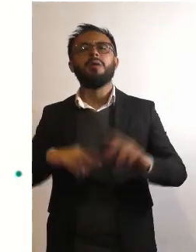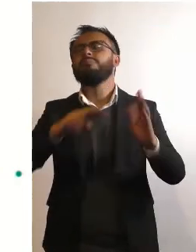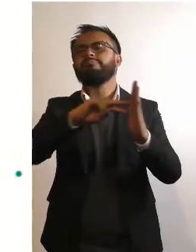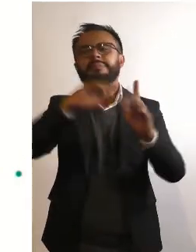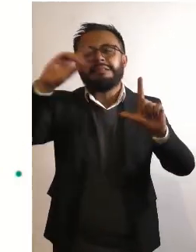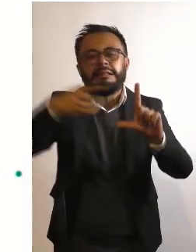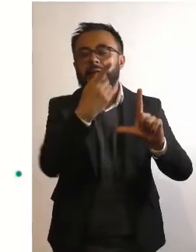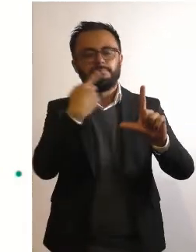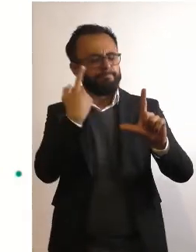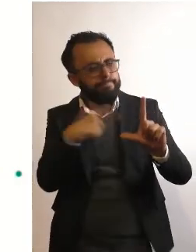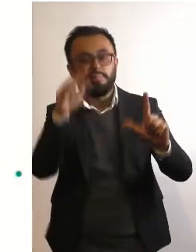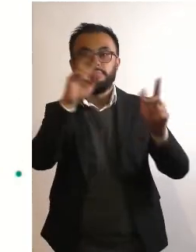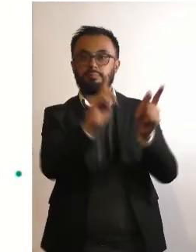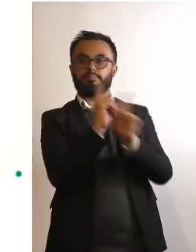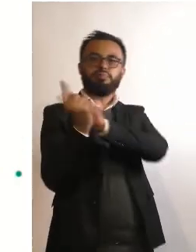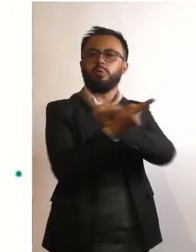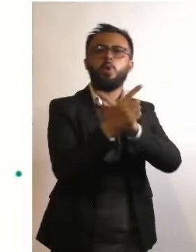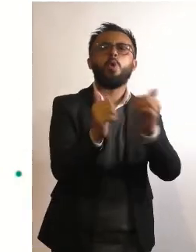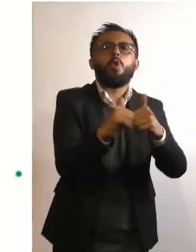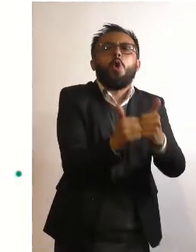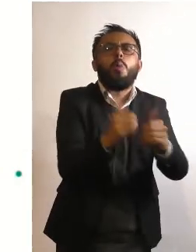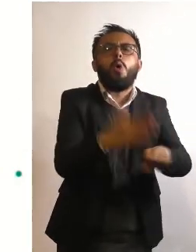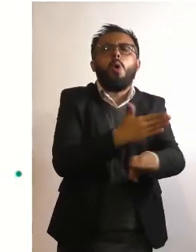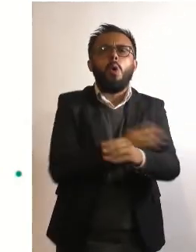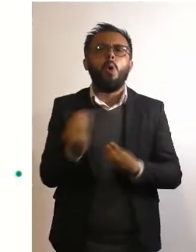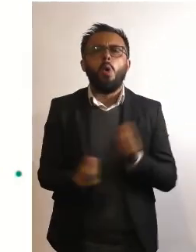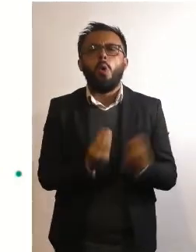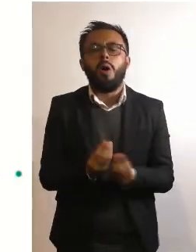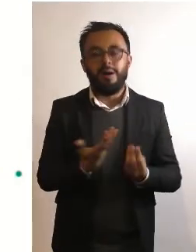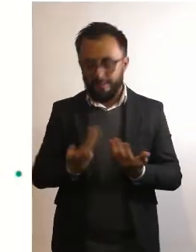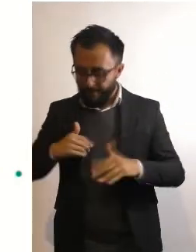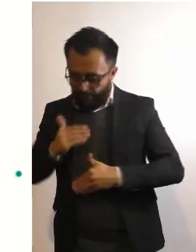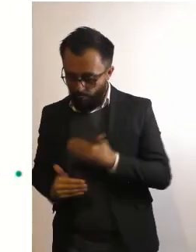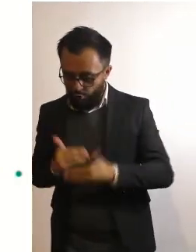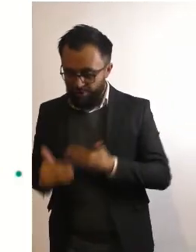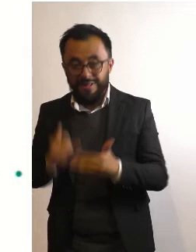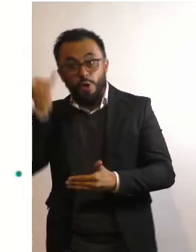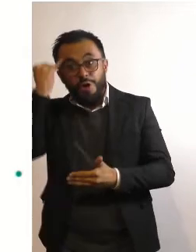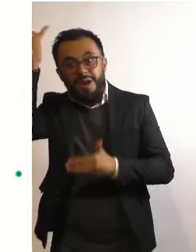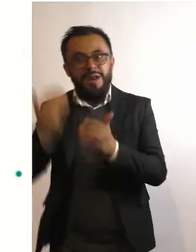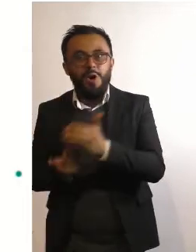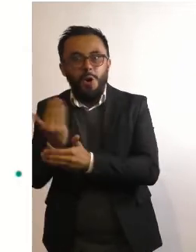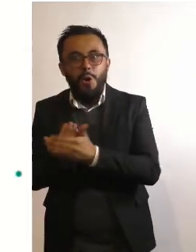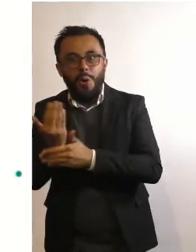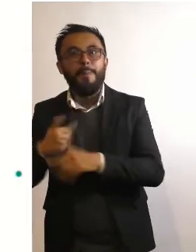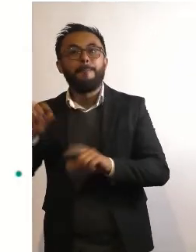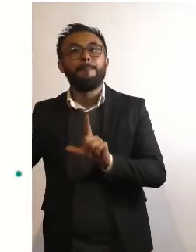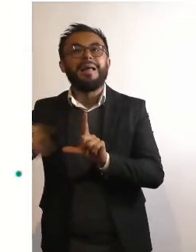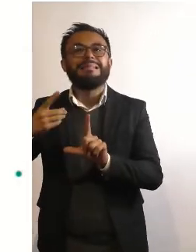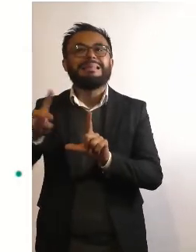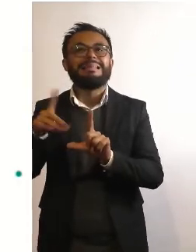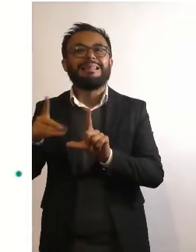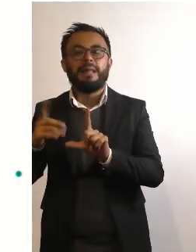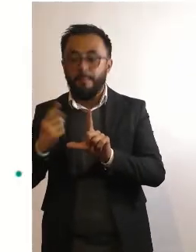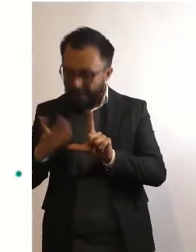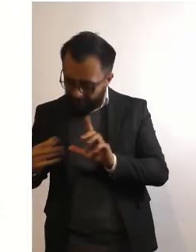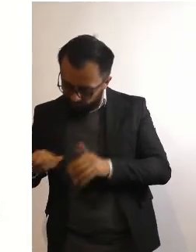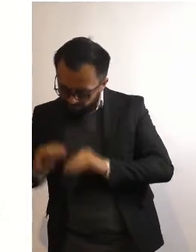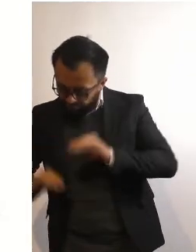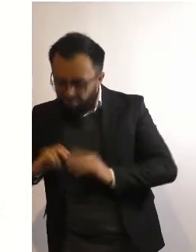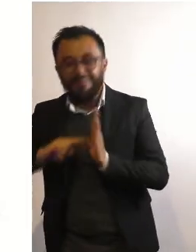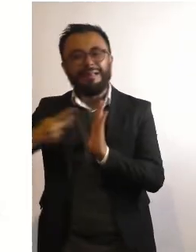administrativa con procesos innovadores digitales para que la operación de la universidad fuese más ágil y efectiva.